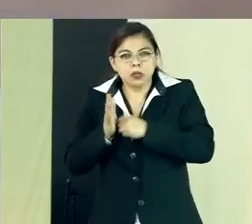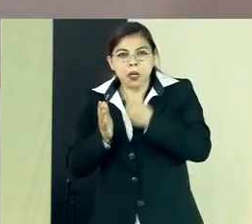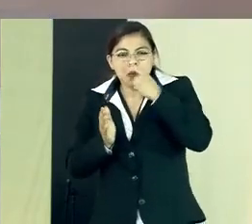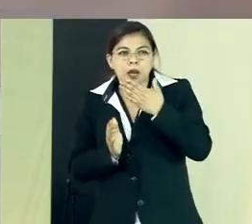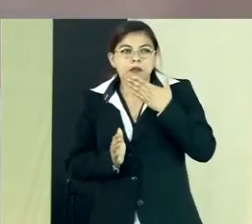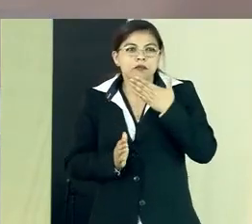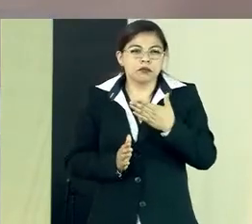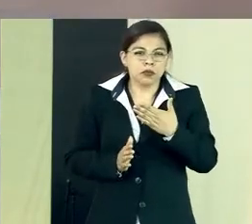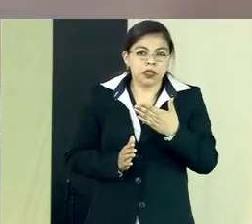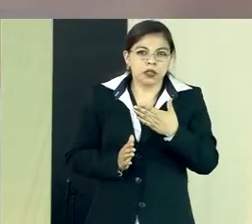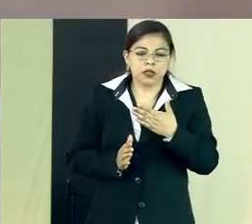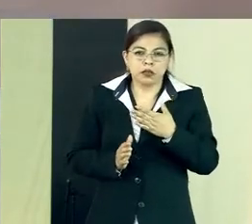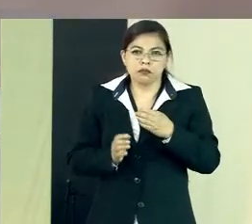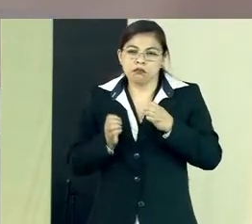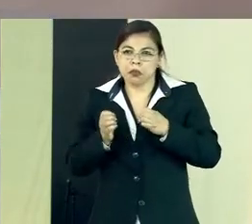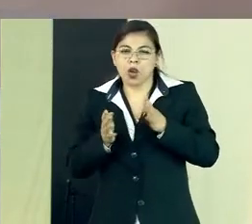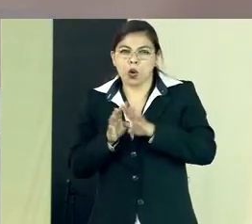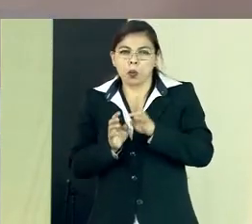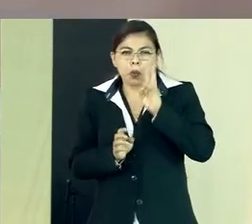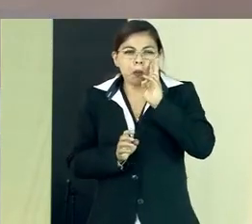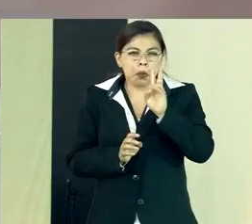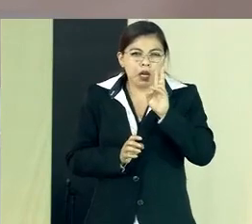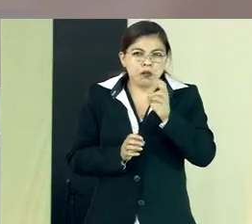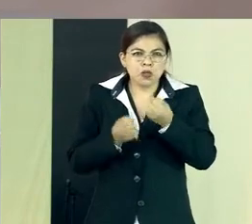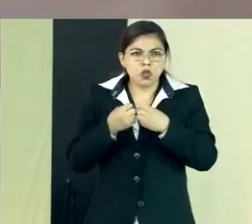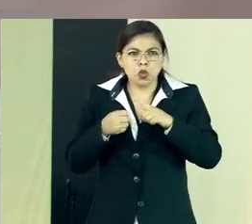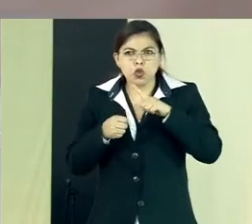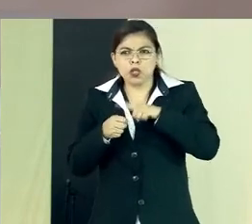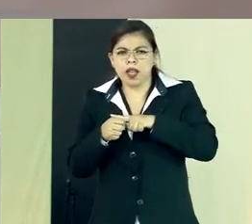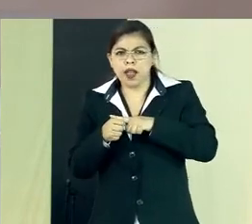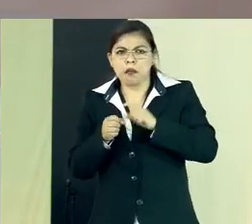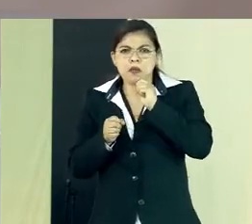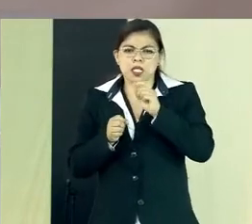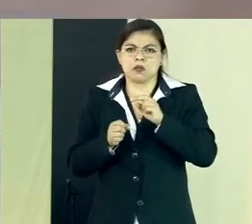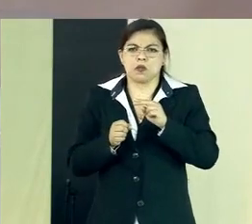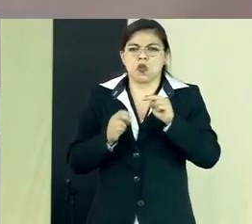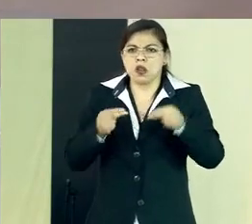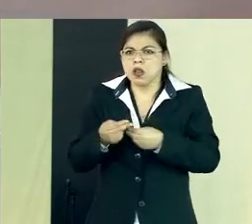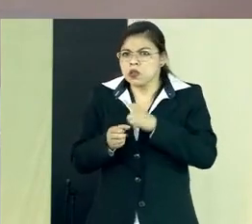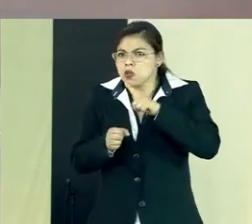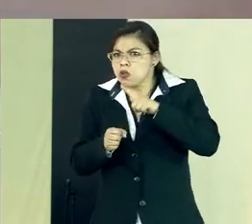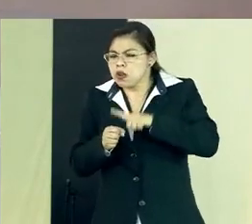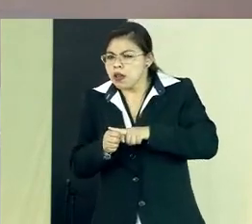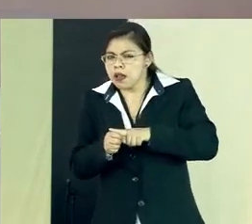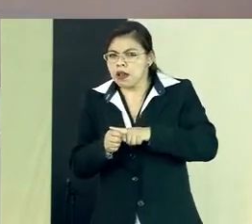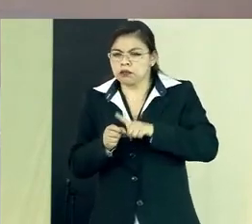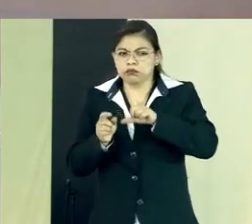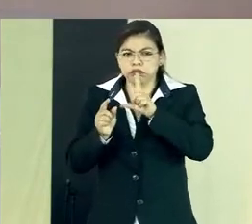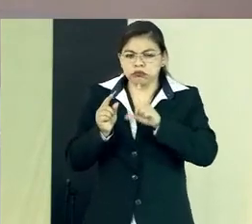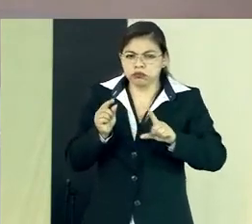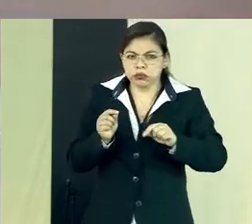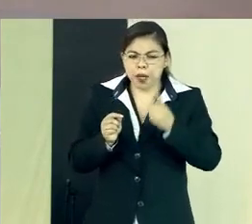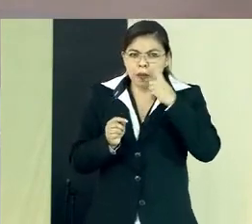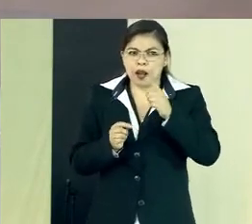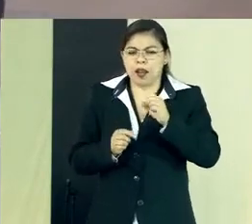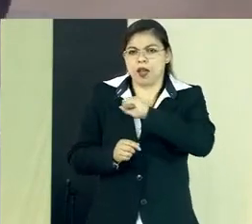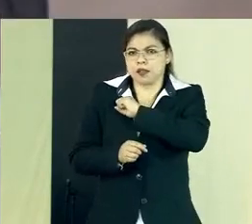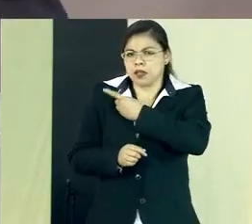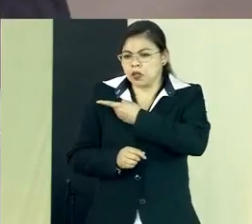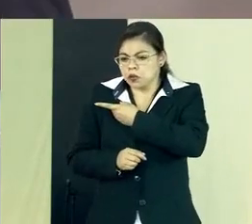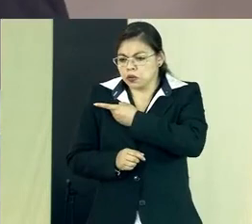cuando se tenía una perspectiva social y también nacional o nacionalista de la salud